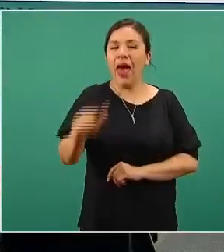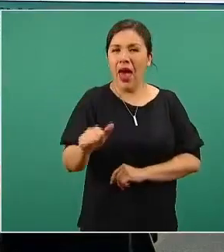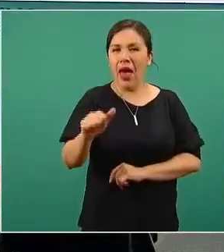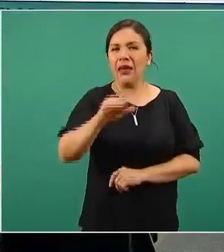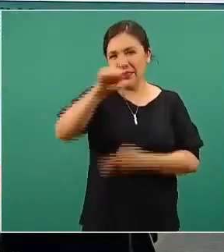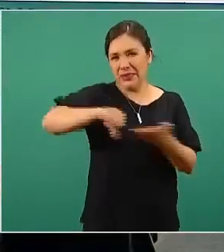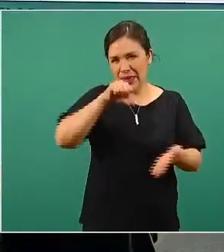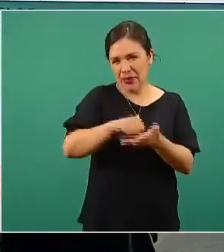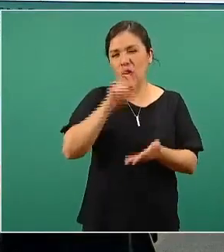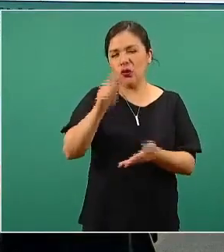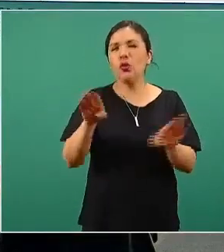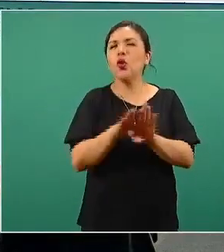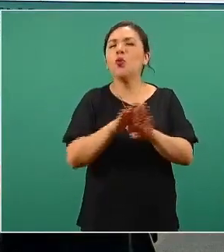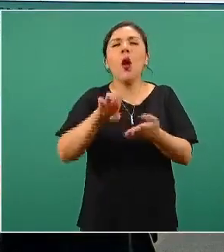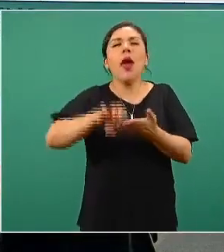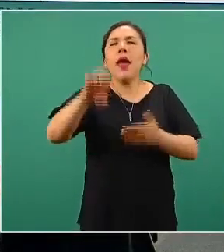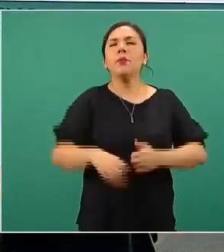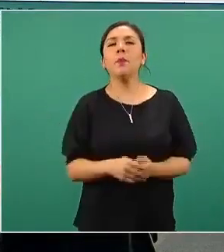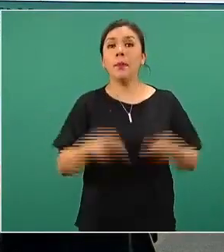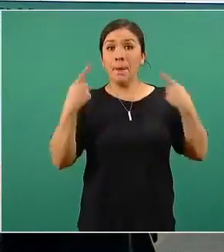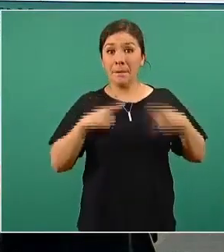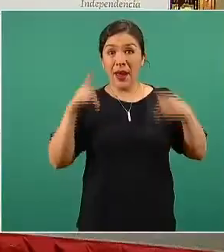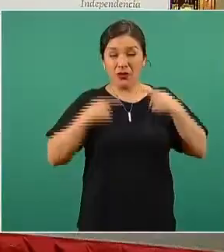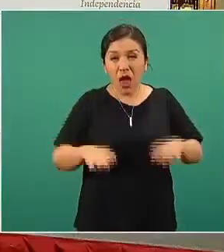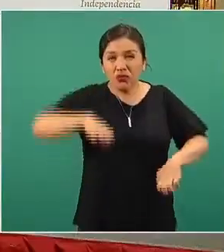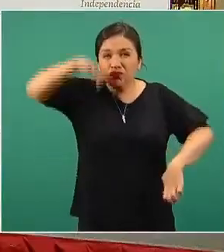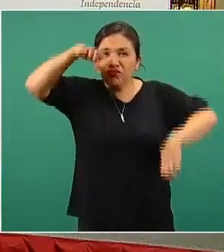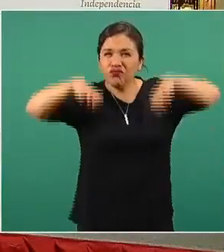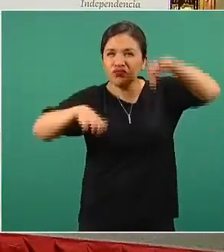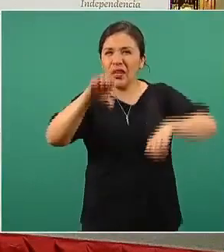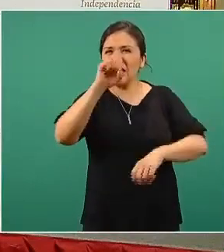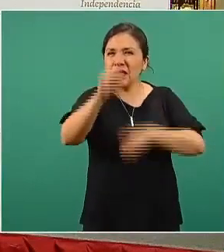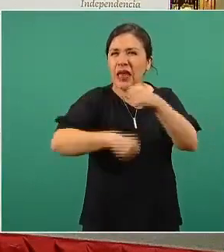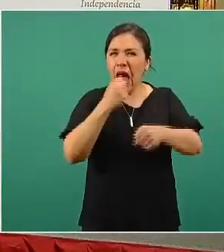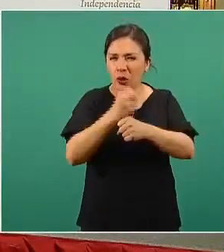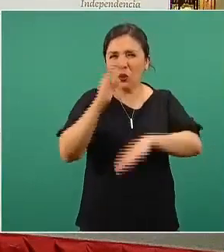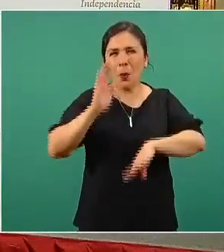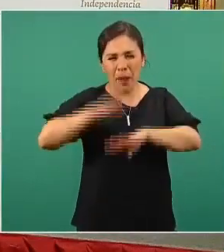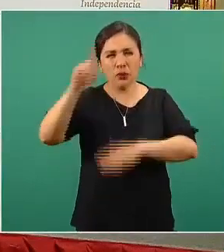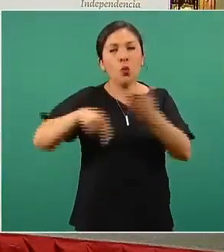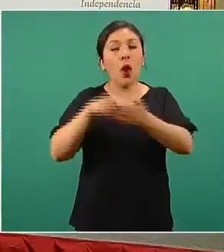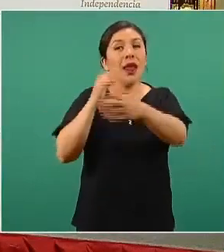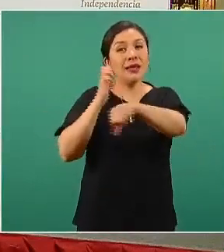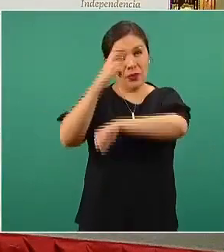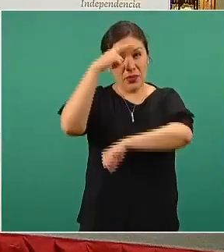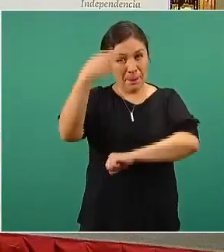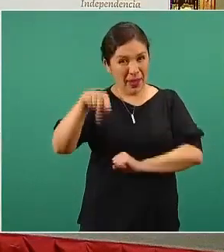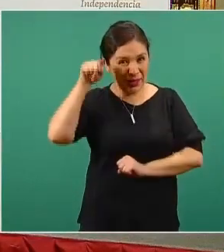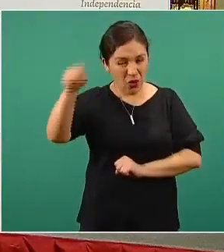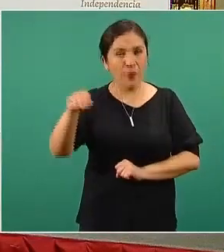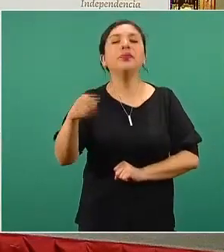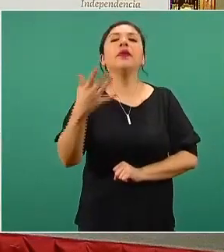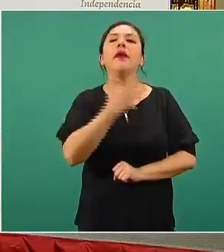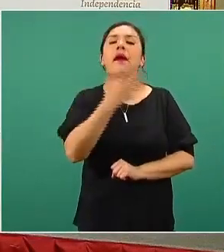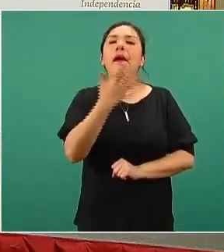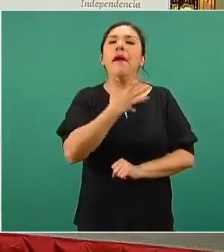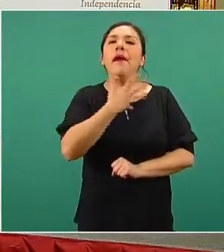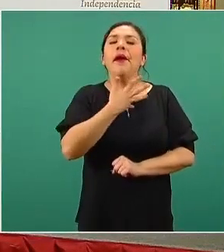esto es cuando vacunamos a personas adultas mayores de 60 años en el Estado de México.